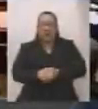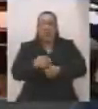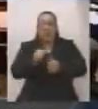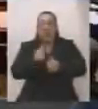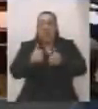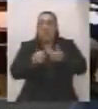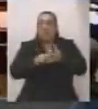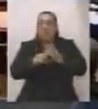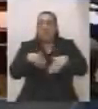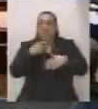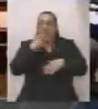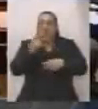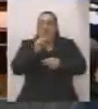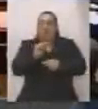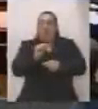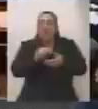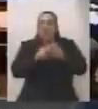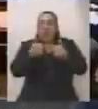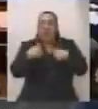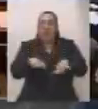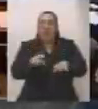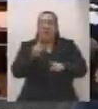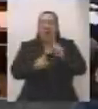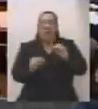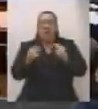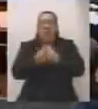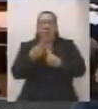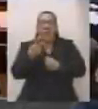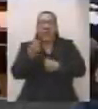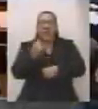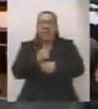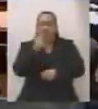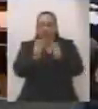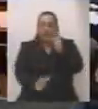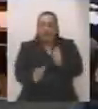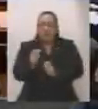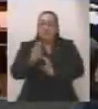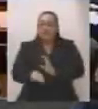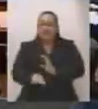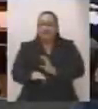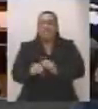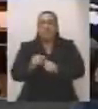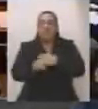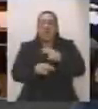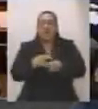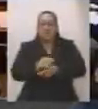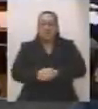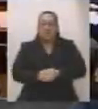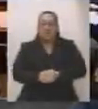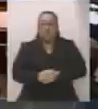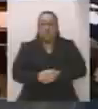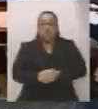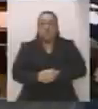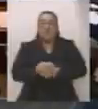dejado quizás un poco abandonados al sector de trabajadores menos calificados de naciones en